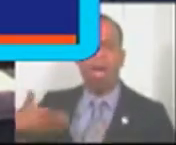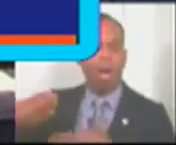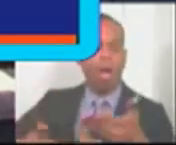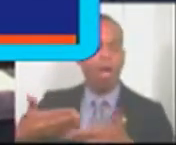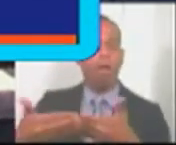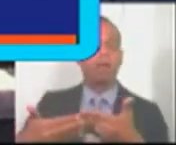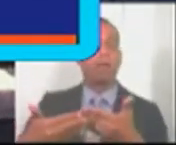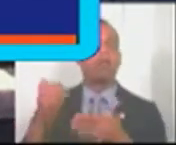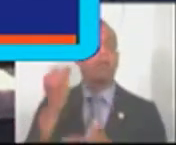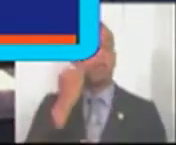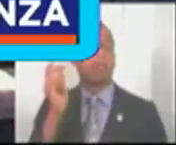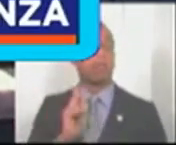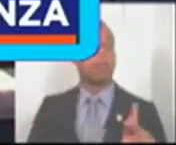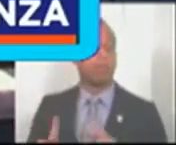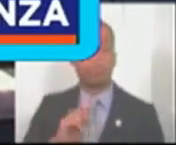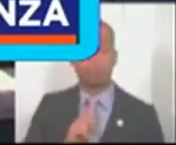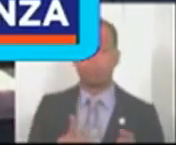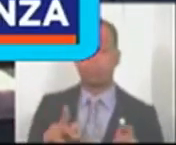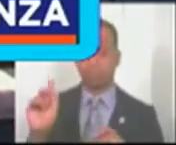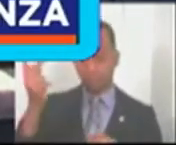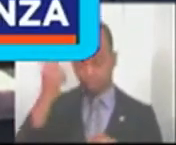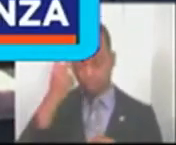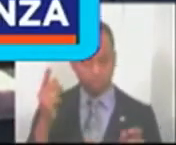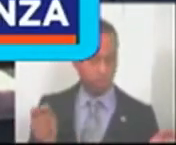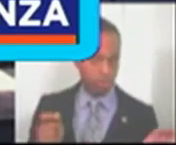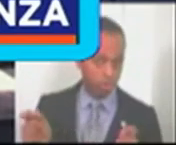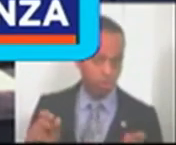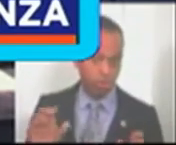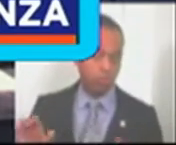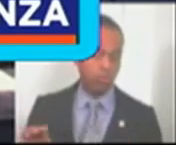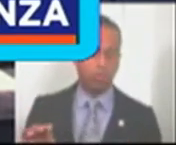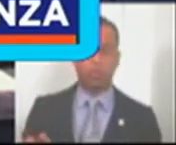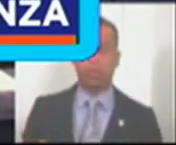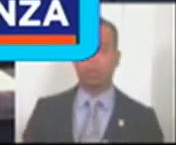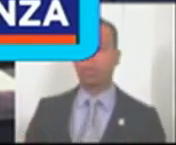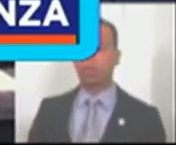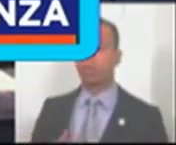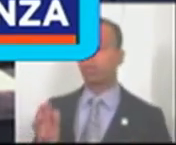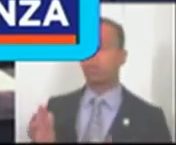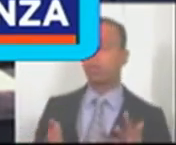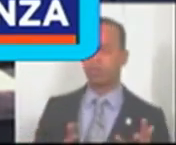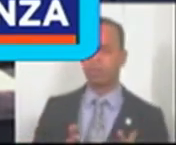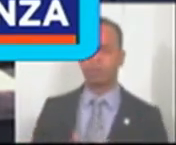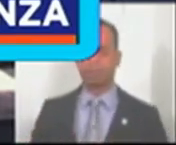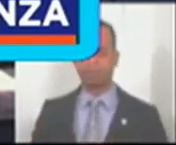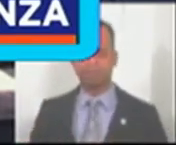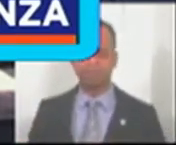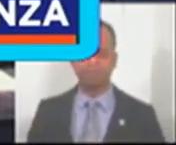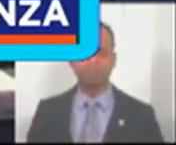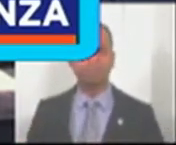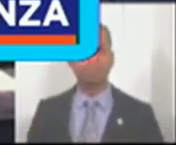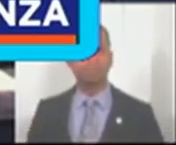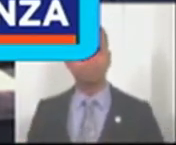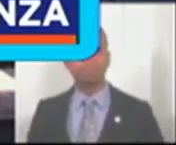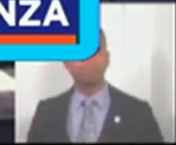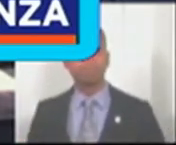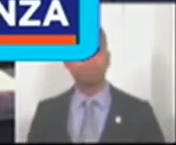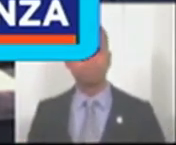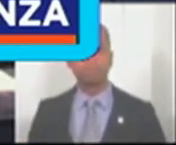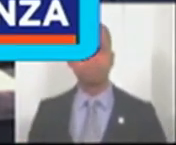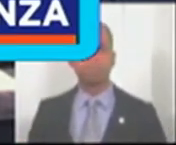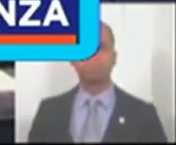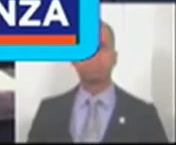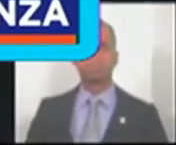los dirigentes políticos lo vieran con humildad, profesor, cuando acaben su mandato, solo